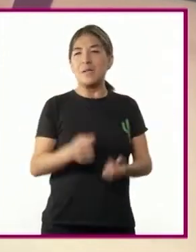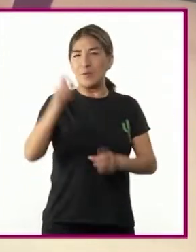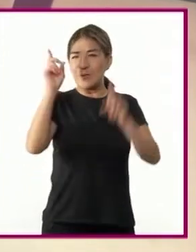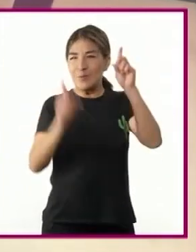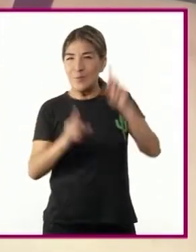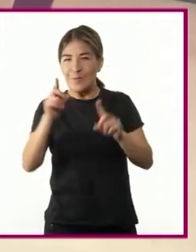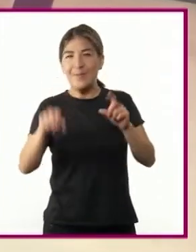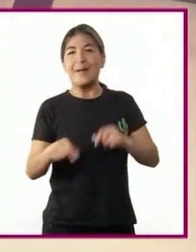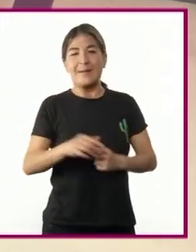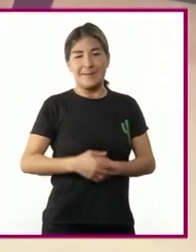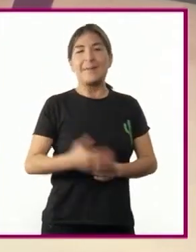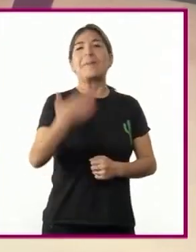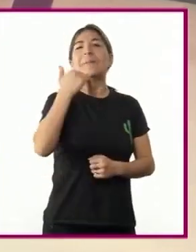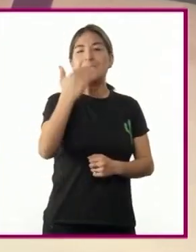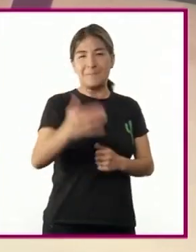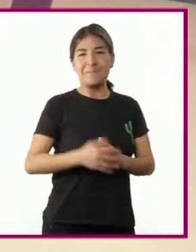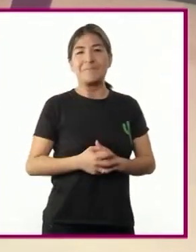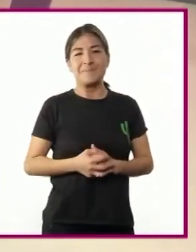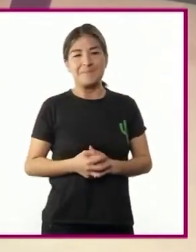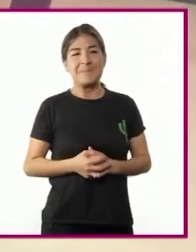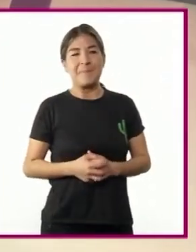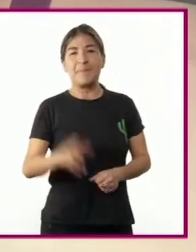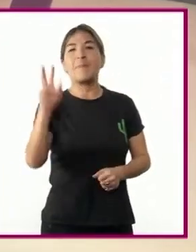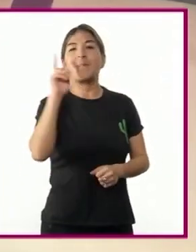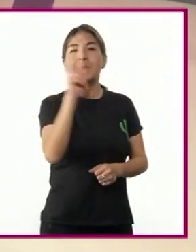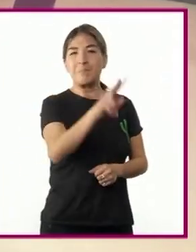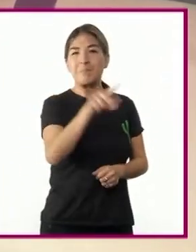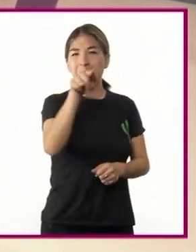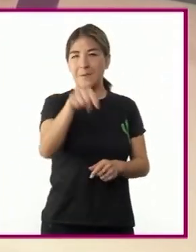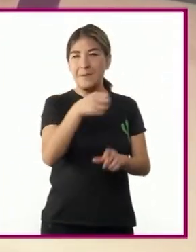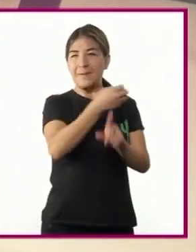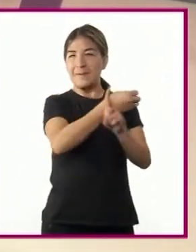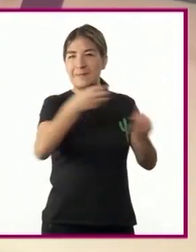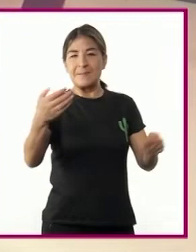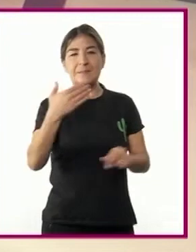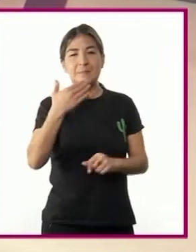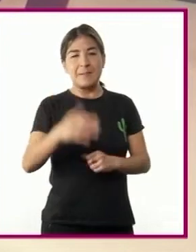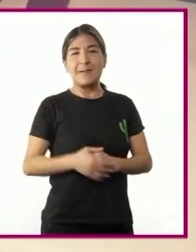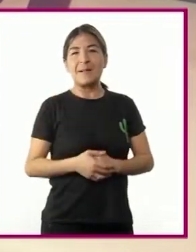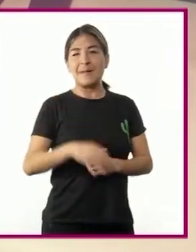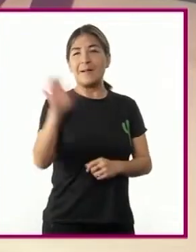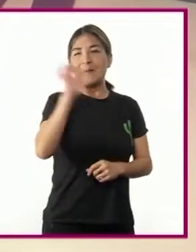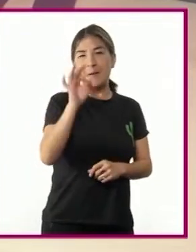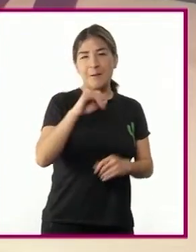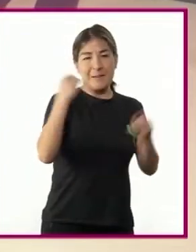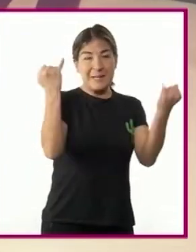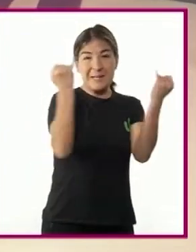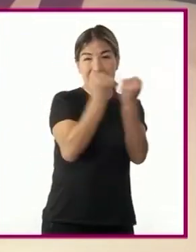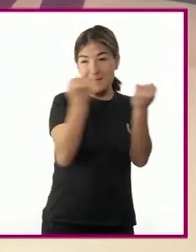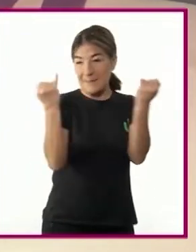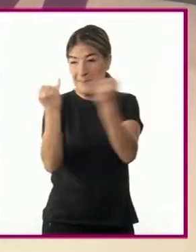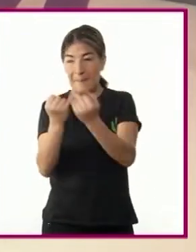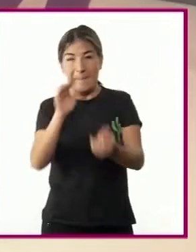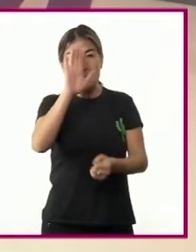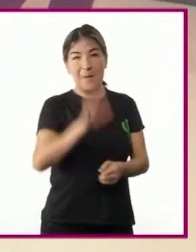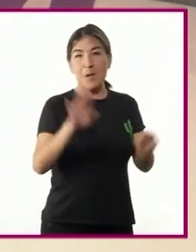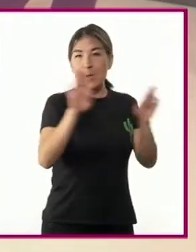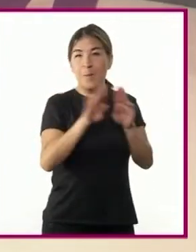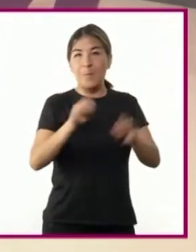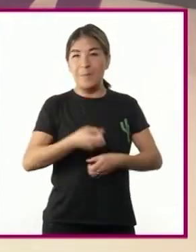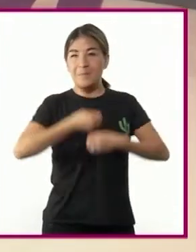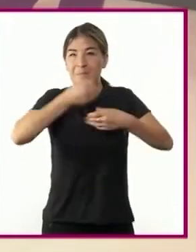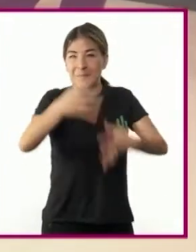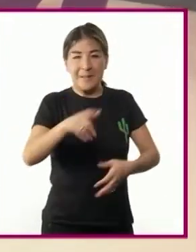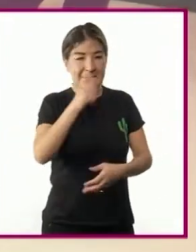tenemos. Muy bien. Observaste cómo, aunque parecen idénticas las maneras de expresar